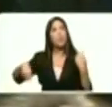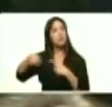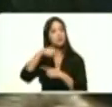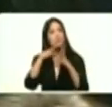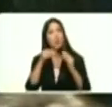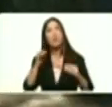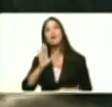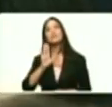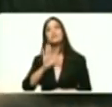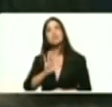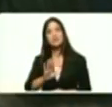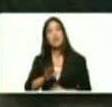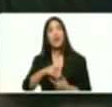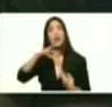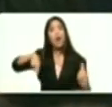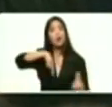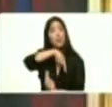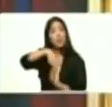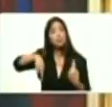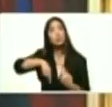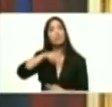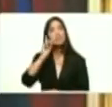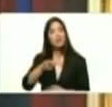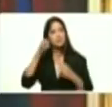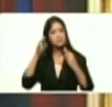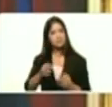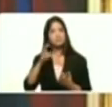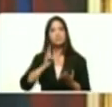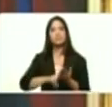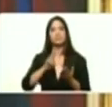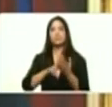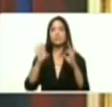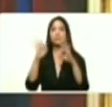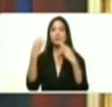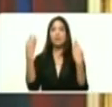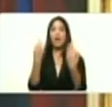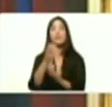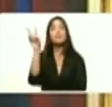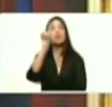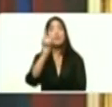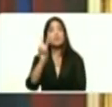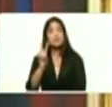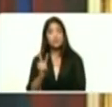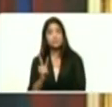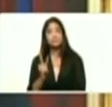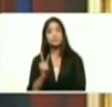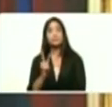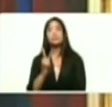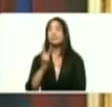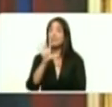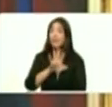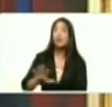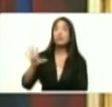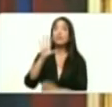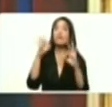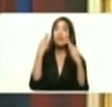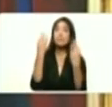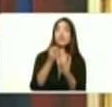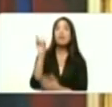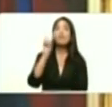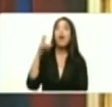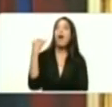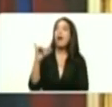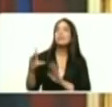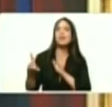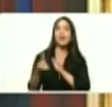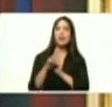El Estado bolivariano y revolucionario debe garantizarle a la familia venezolana, que la familia venezolana tenga sus derechos a las